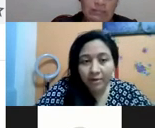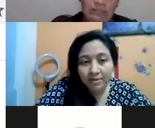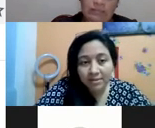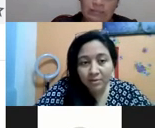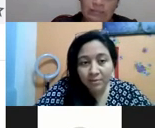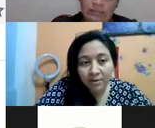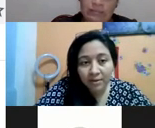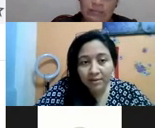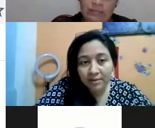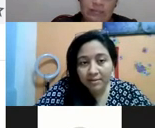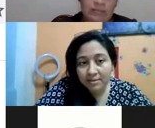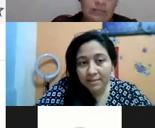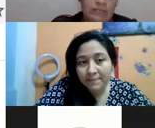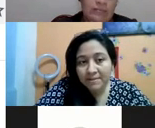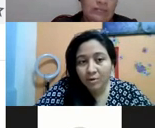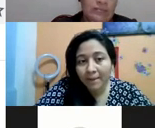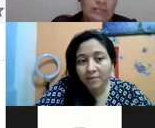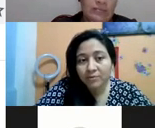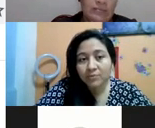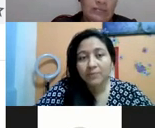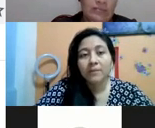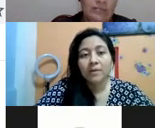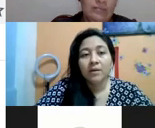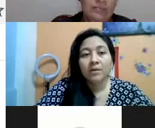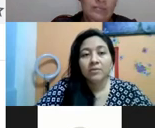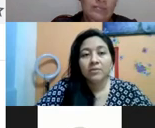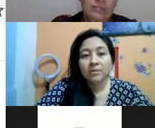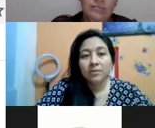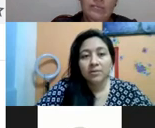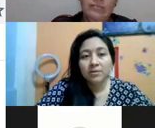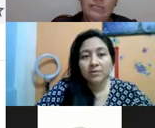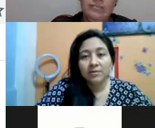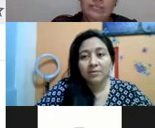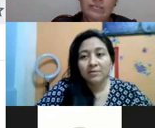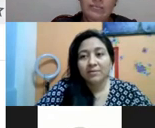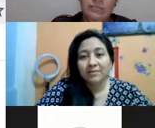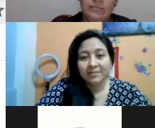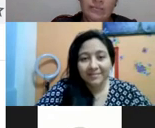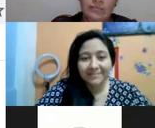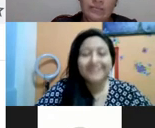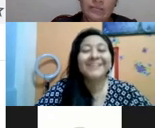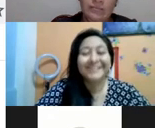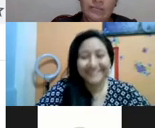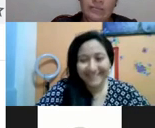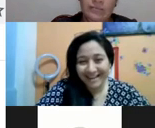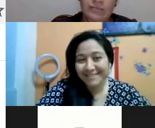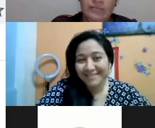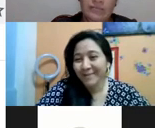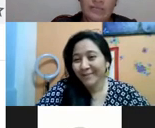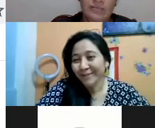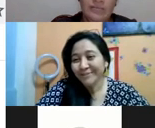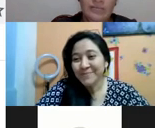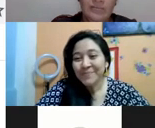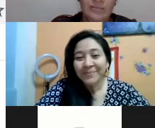como porque si nos damos cuenta, aquí ya empiezan los menos. Tras la caída te doy otra, decían las madres. Así